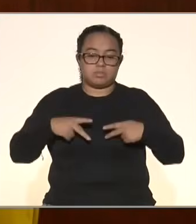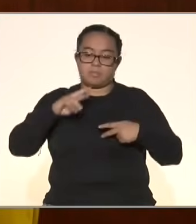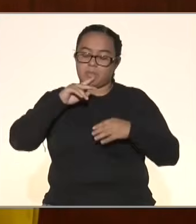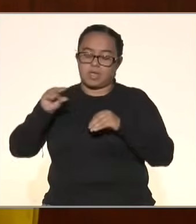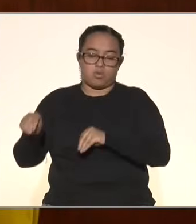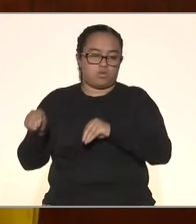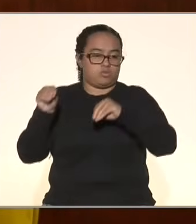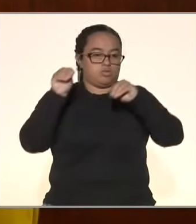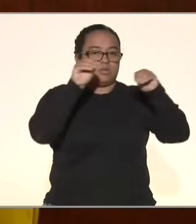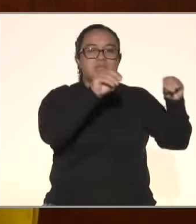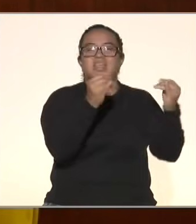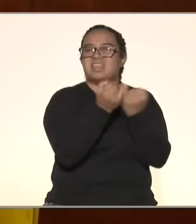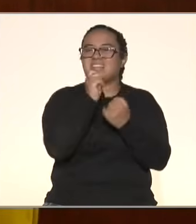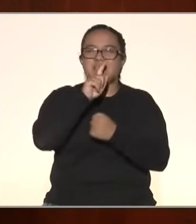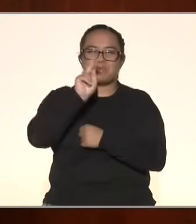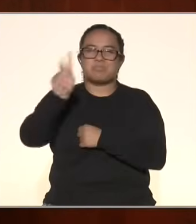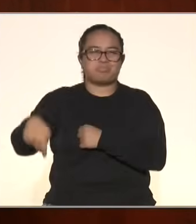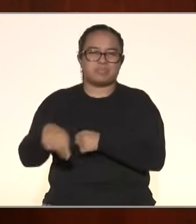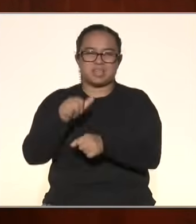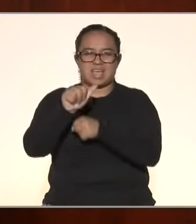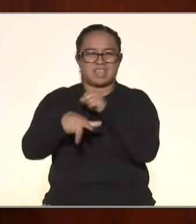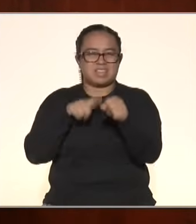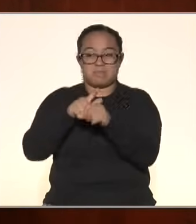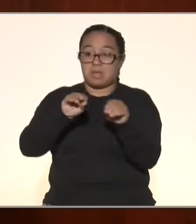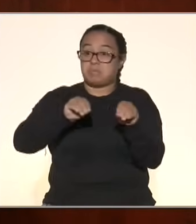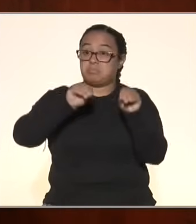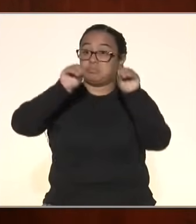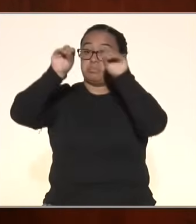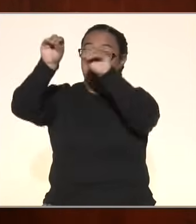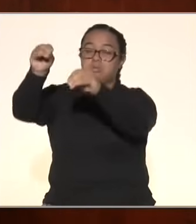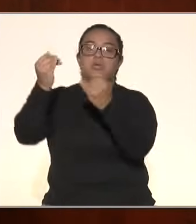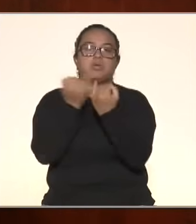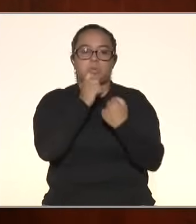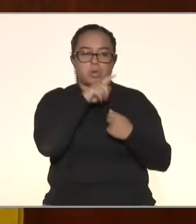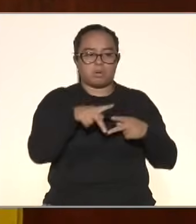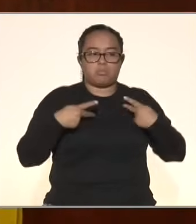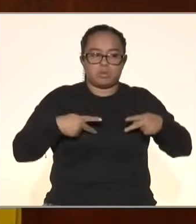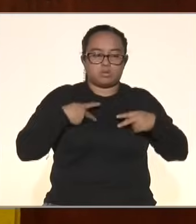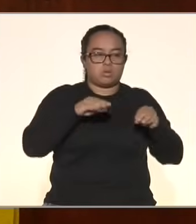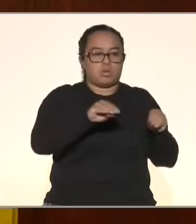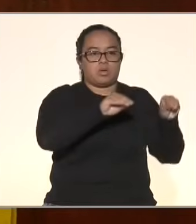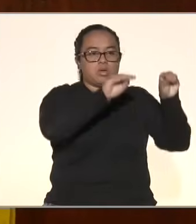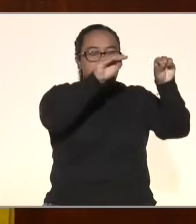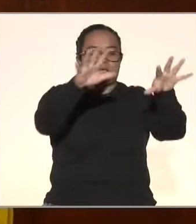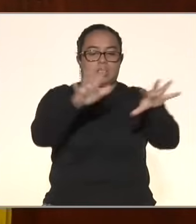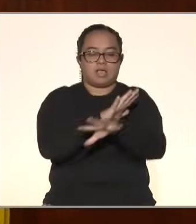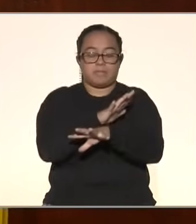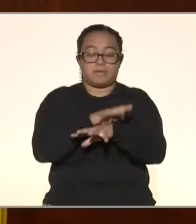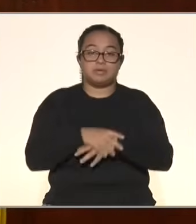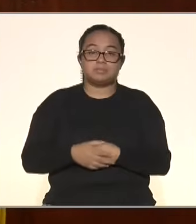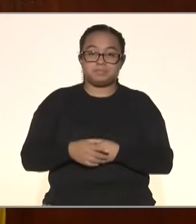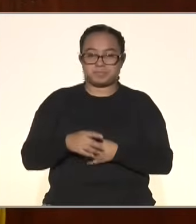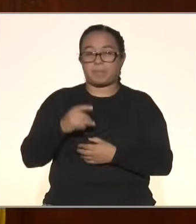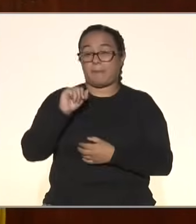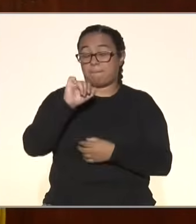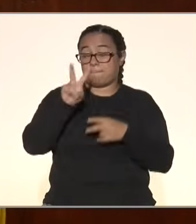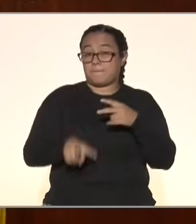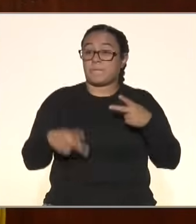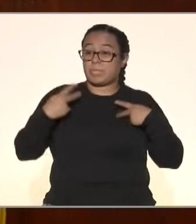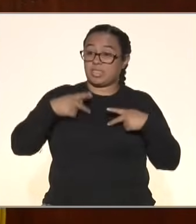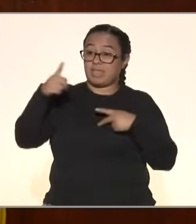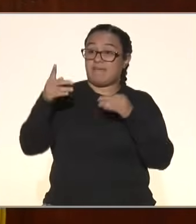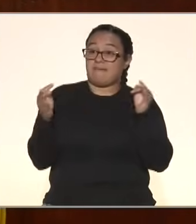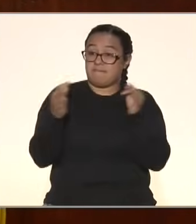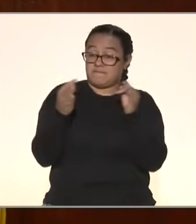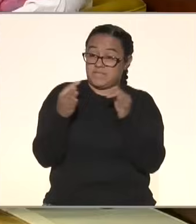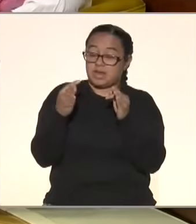igual que muchas especies, durante estos meses. Sí, ¿no? claro. Muchas personas que están en estas latitudes más frías